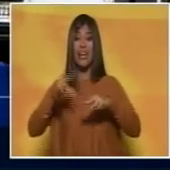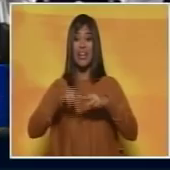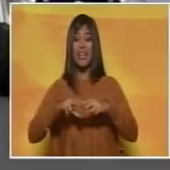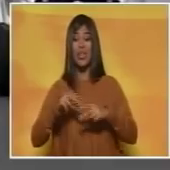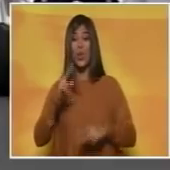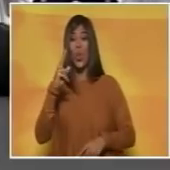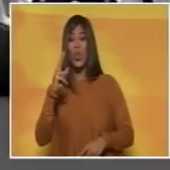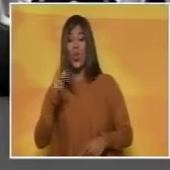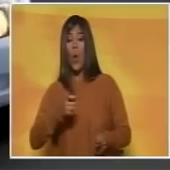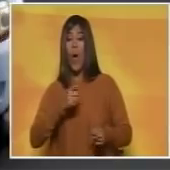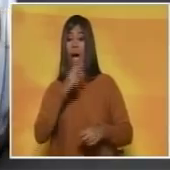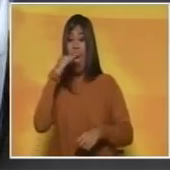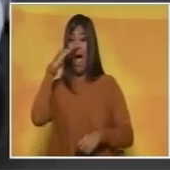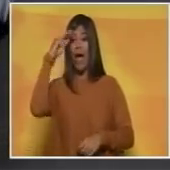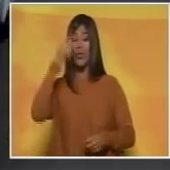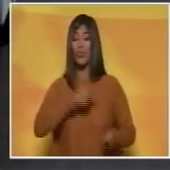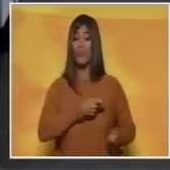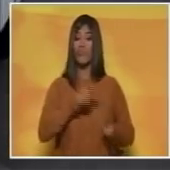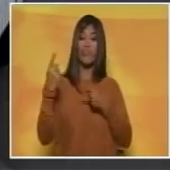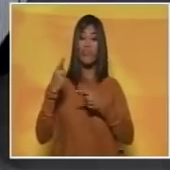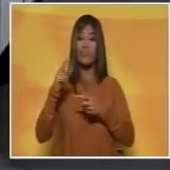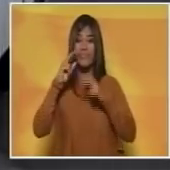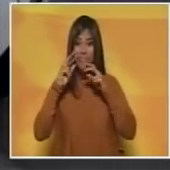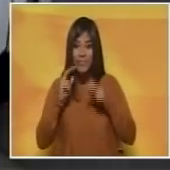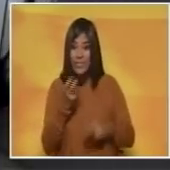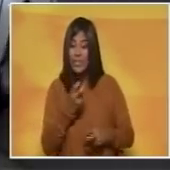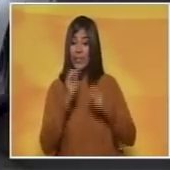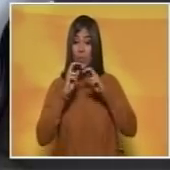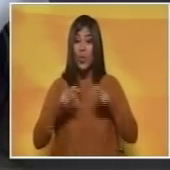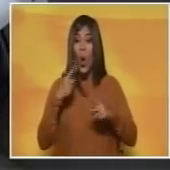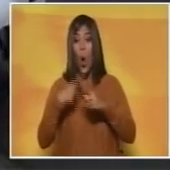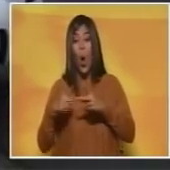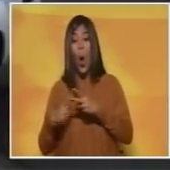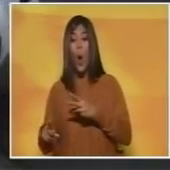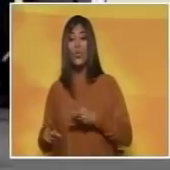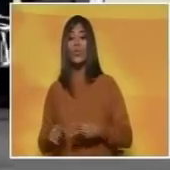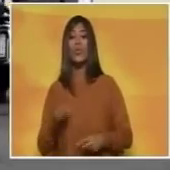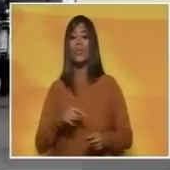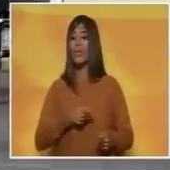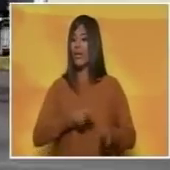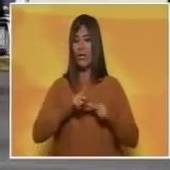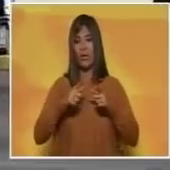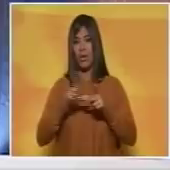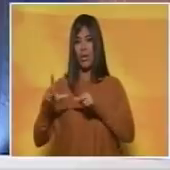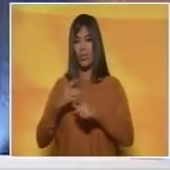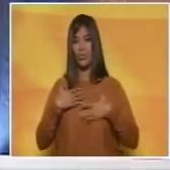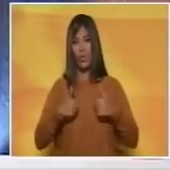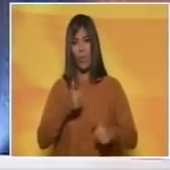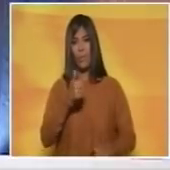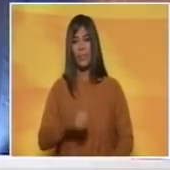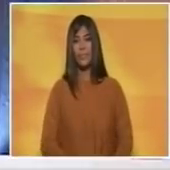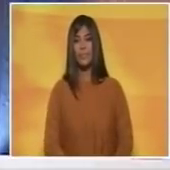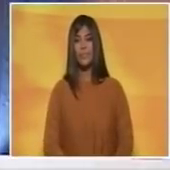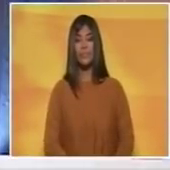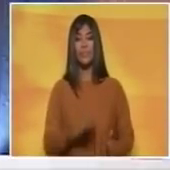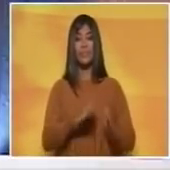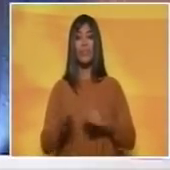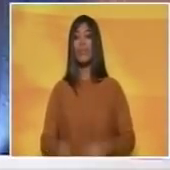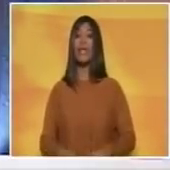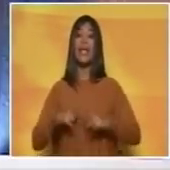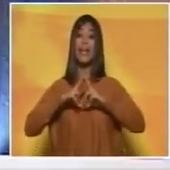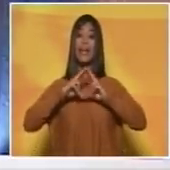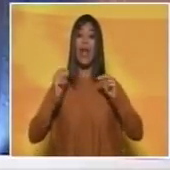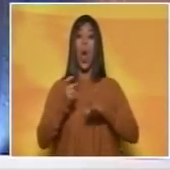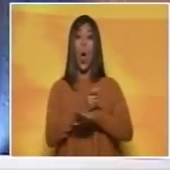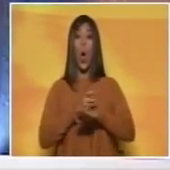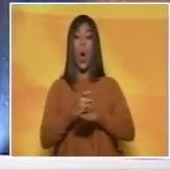adultos quedaron ingresados en el área de observación del hospital, pero el resto ya fue dado de alta. En Nicaragua, el gobierno